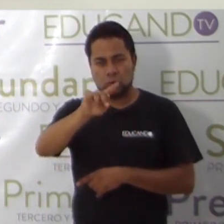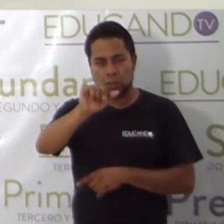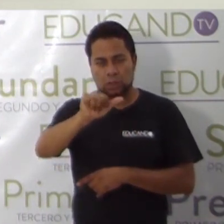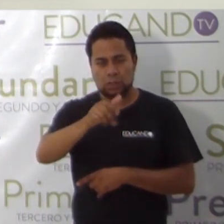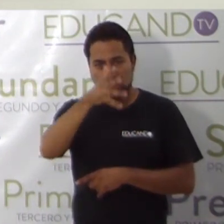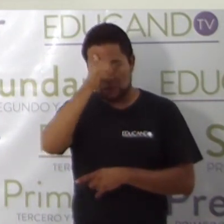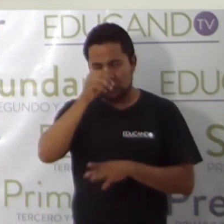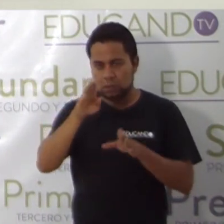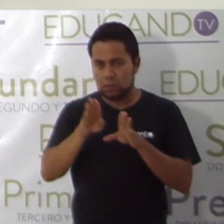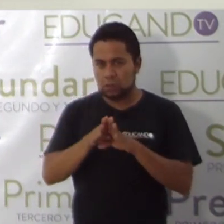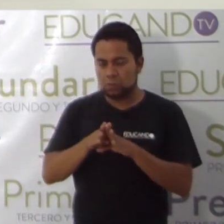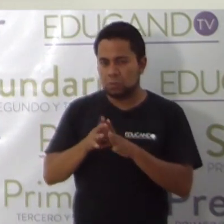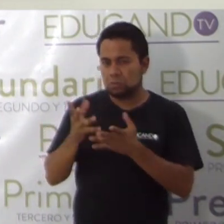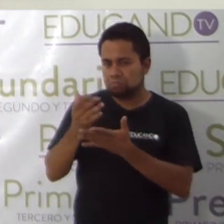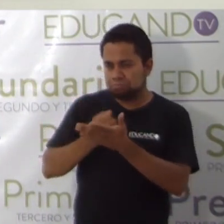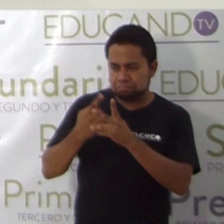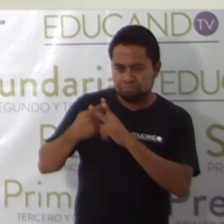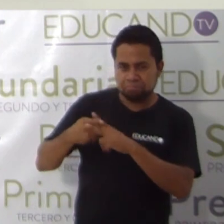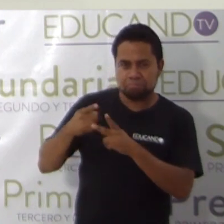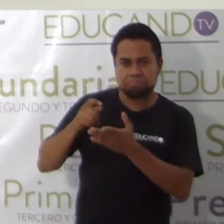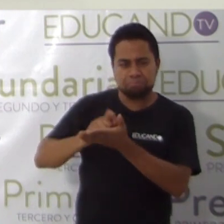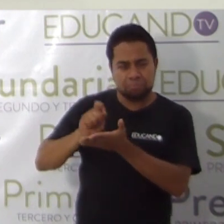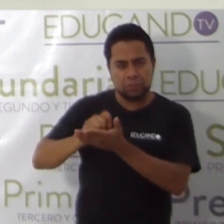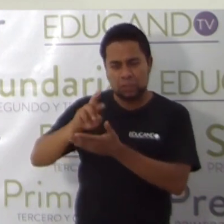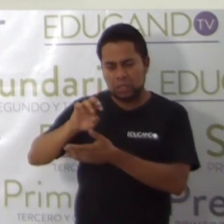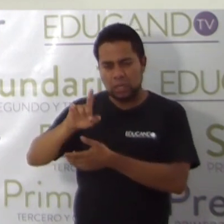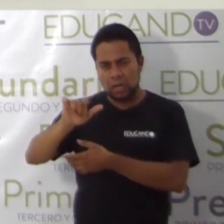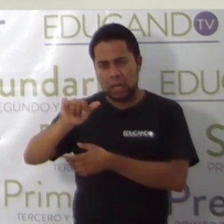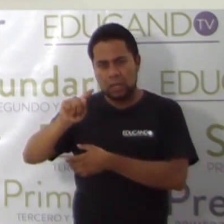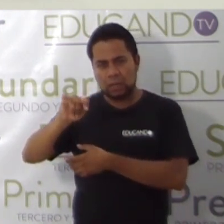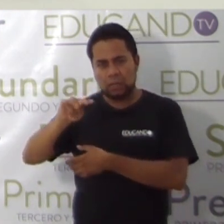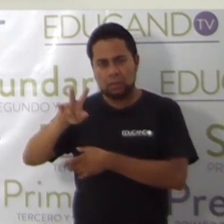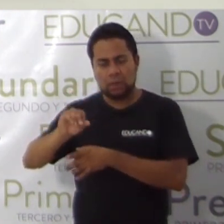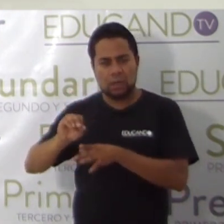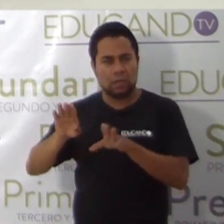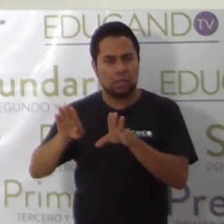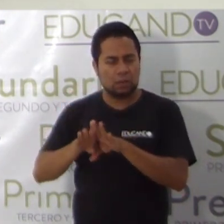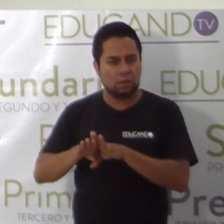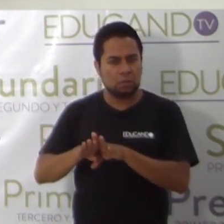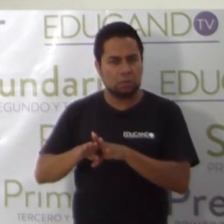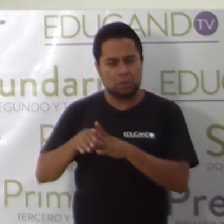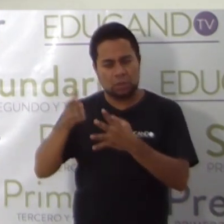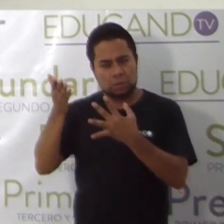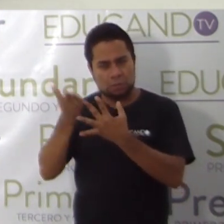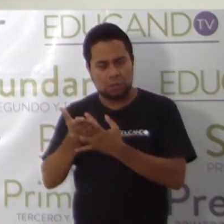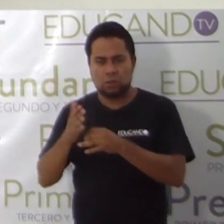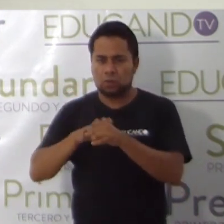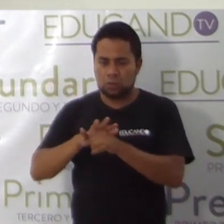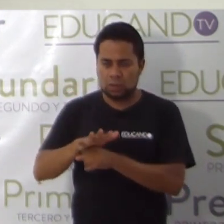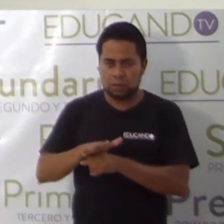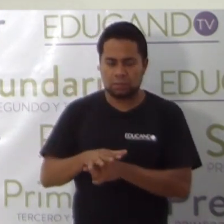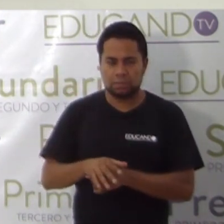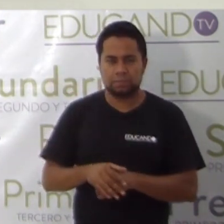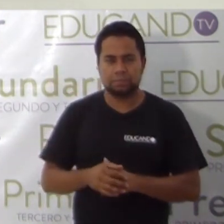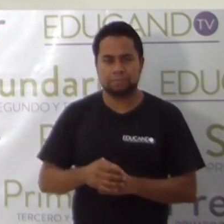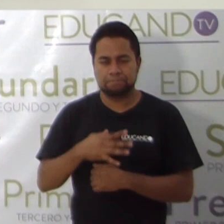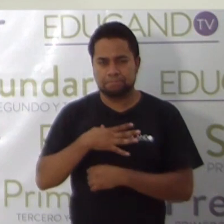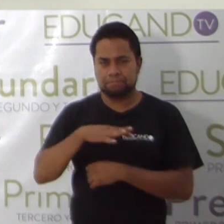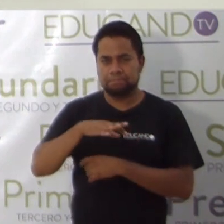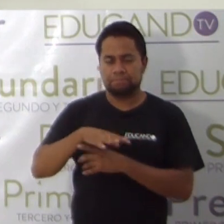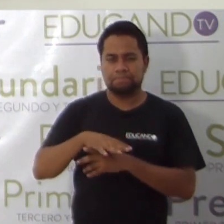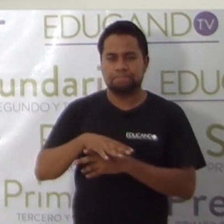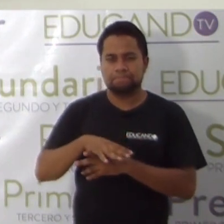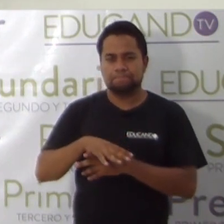relativa? Dividiendo, recuerden, frecuencia,